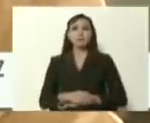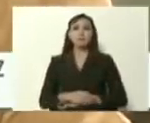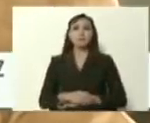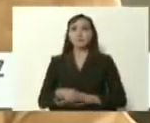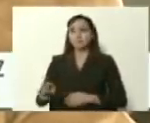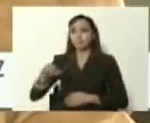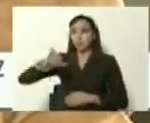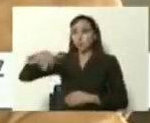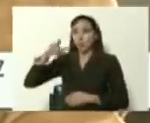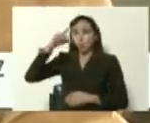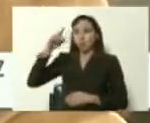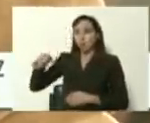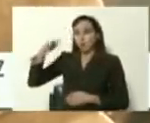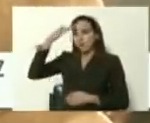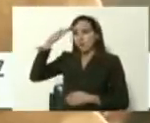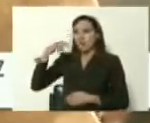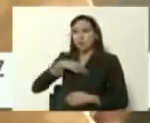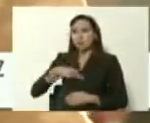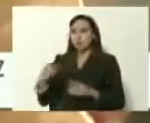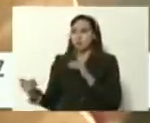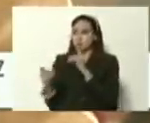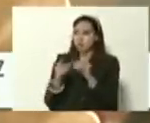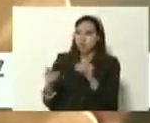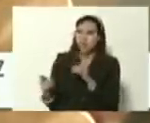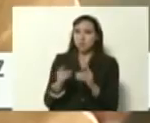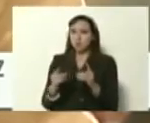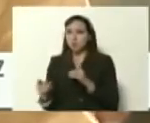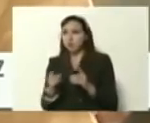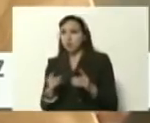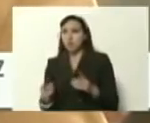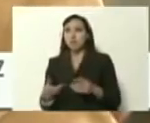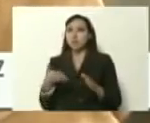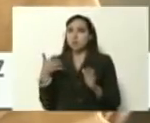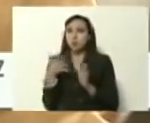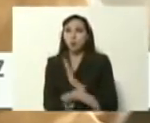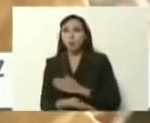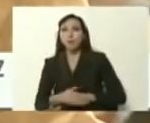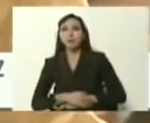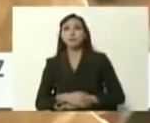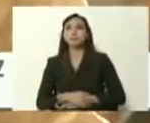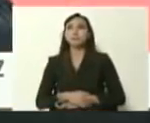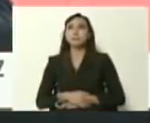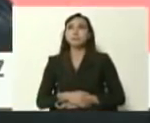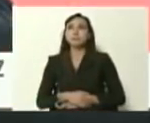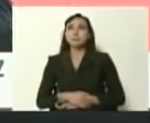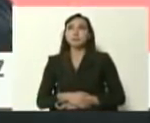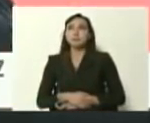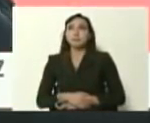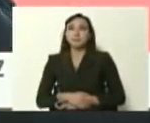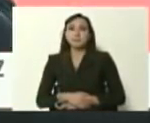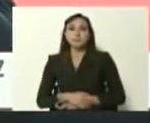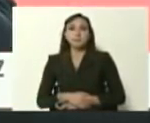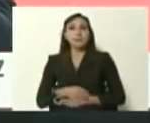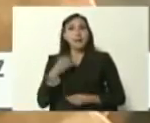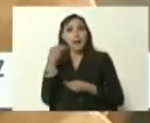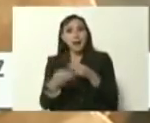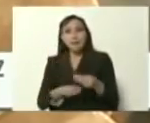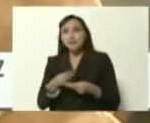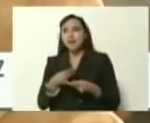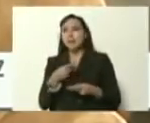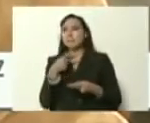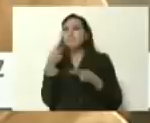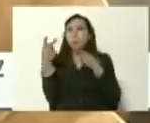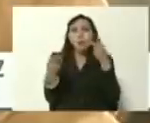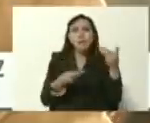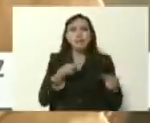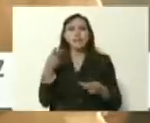presidente, no vinimos a discutir, no vinimos a debatir, no vinimos tampoco a hacer política